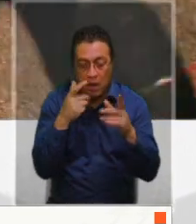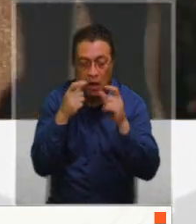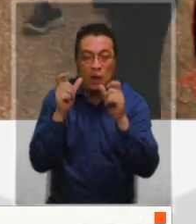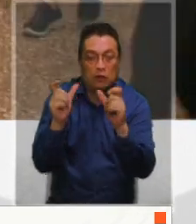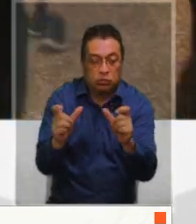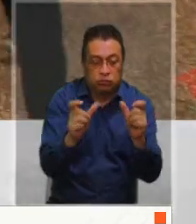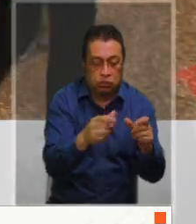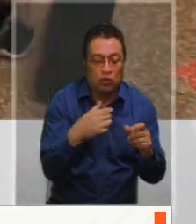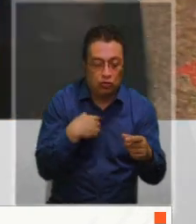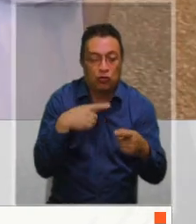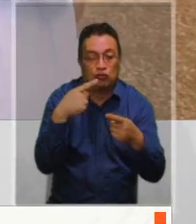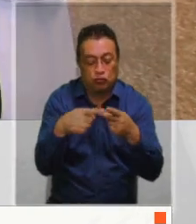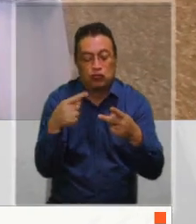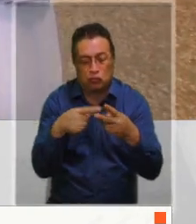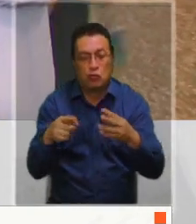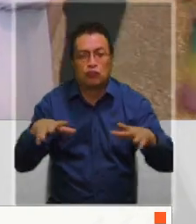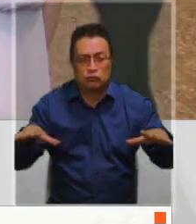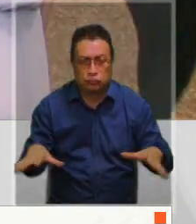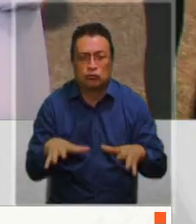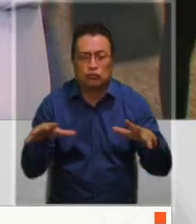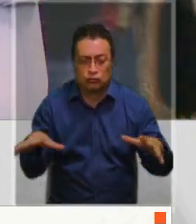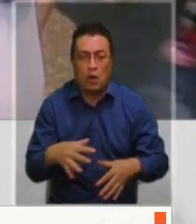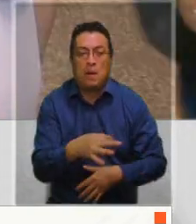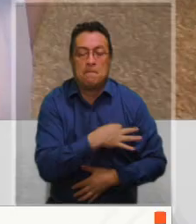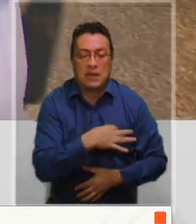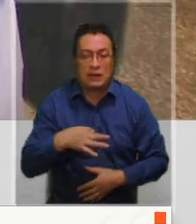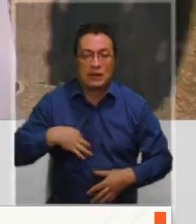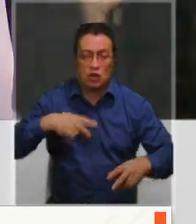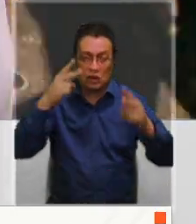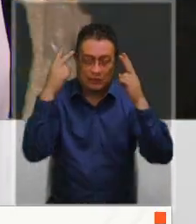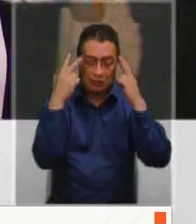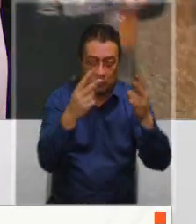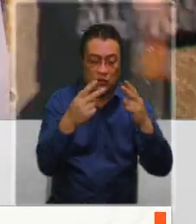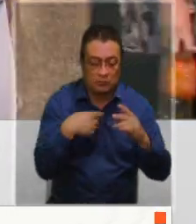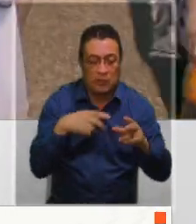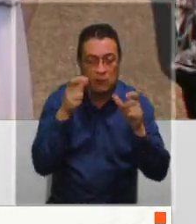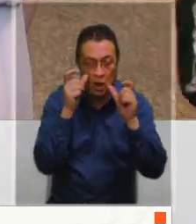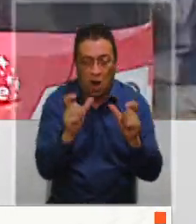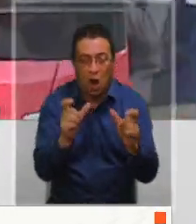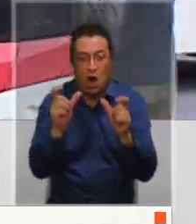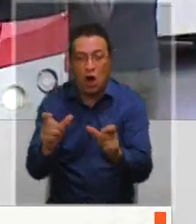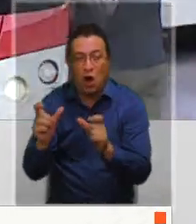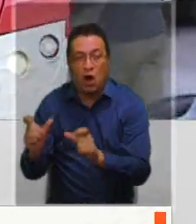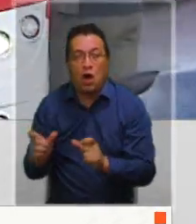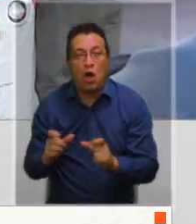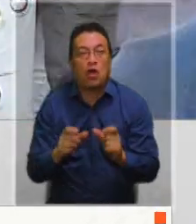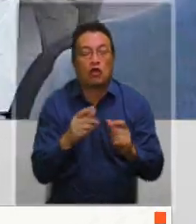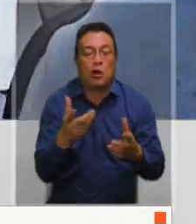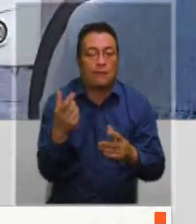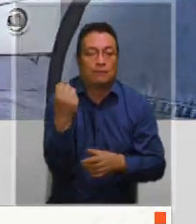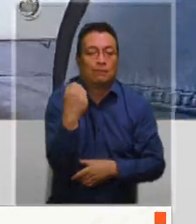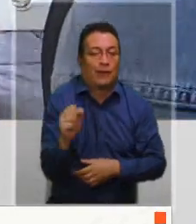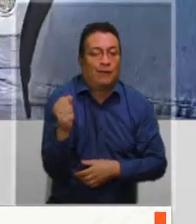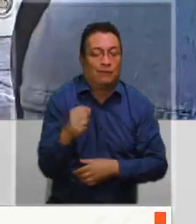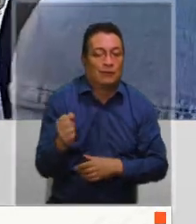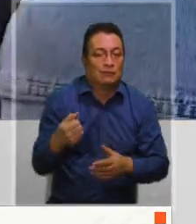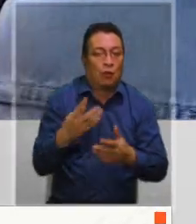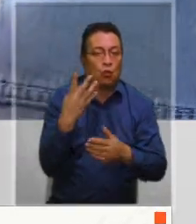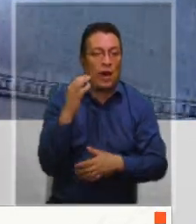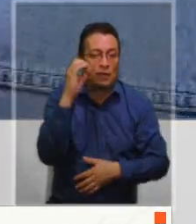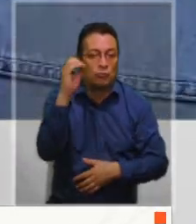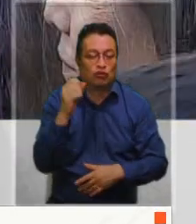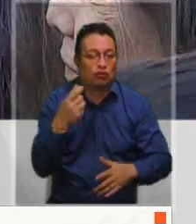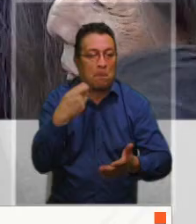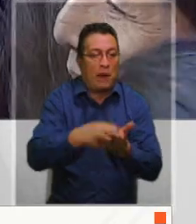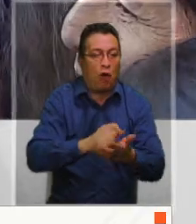estar en varios de los esfuerzos que hacemos desde el Ministerio de Transporte por ir controlando la evasión, que es alta, a través de una